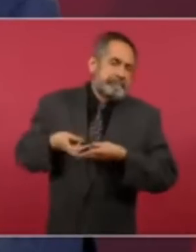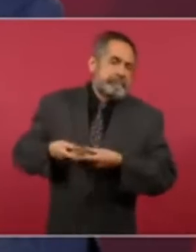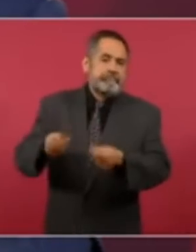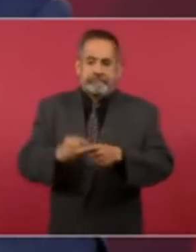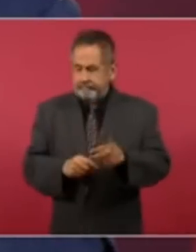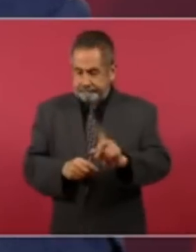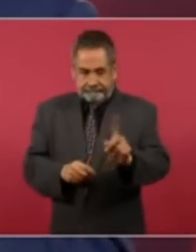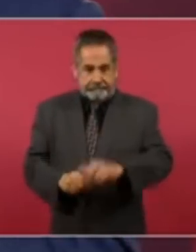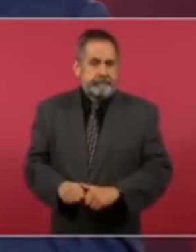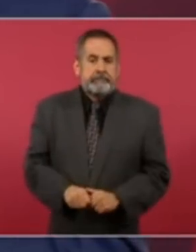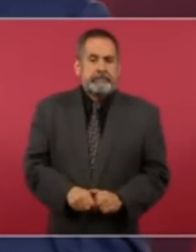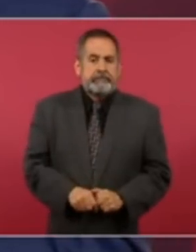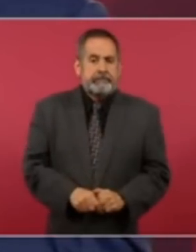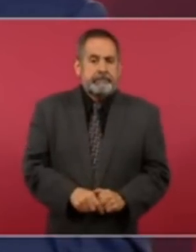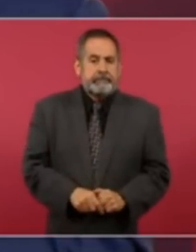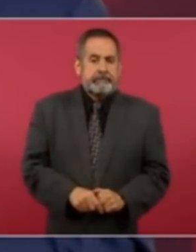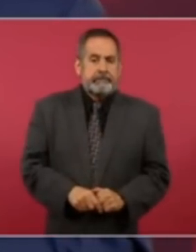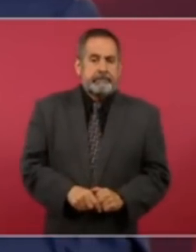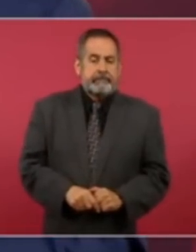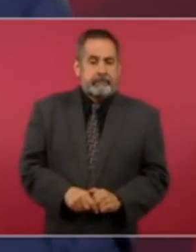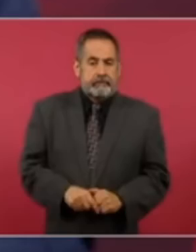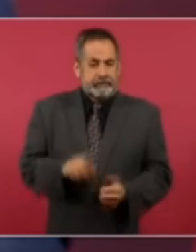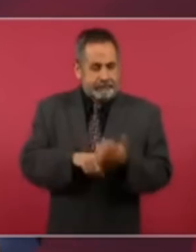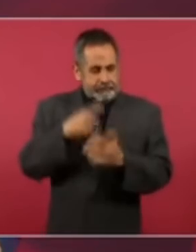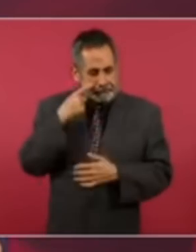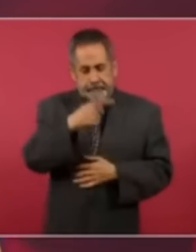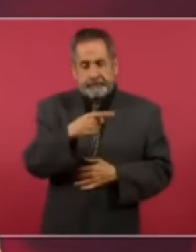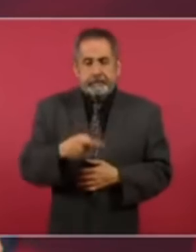Ya vieron que el presidente